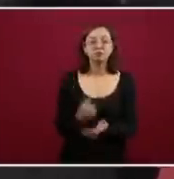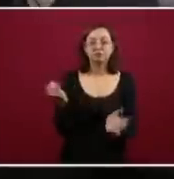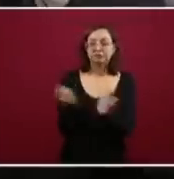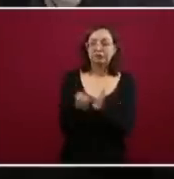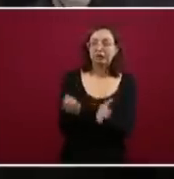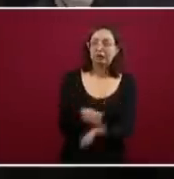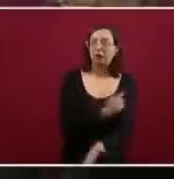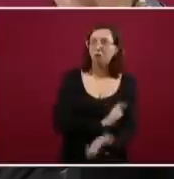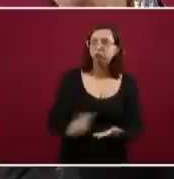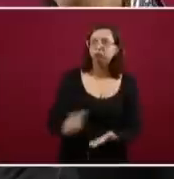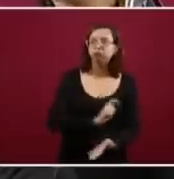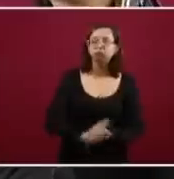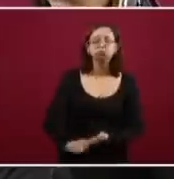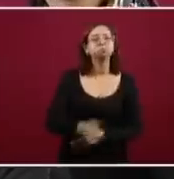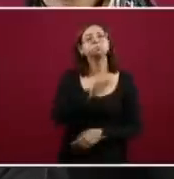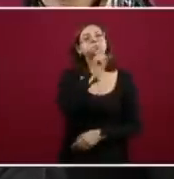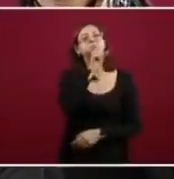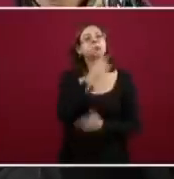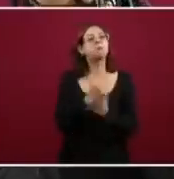intereses